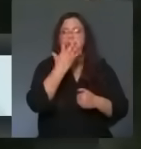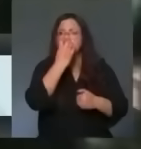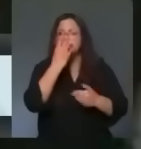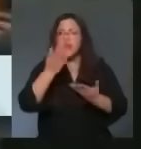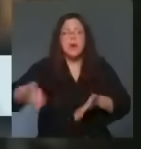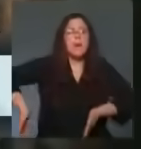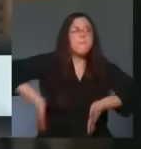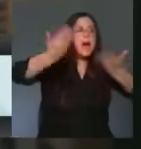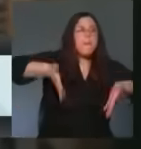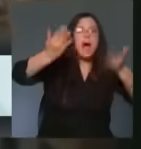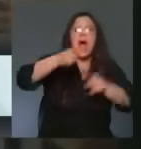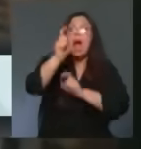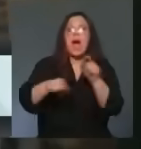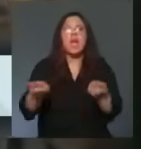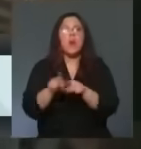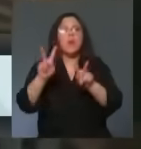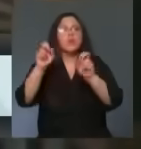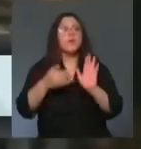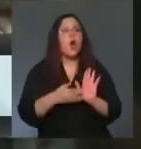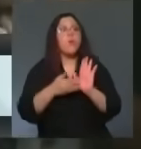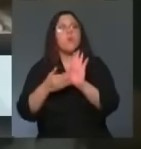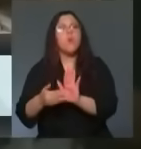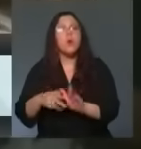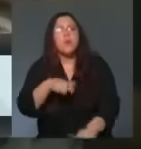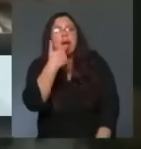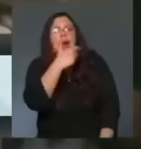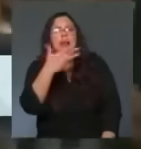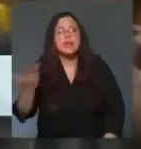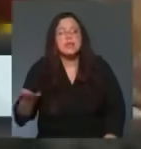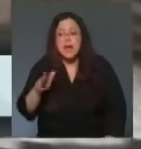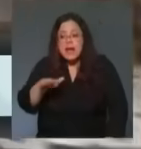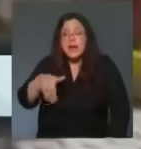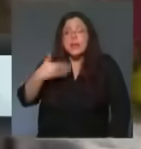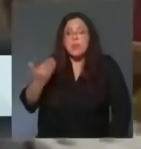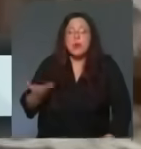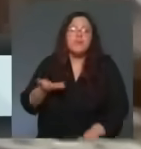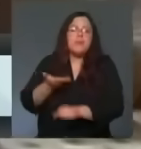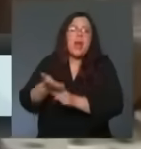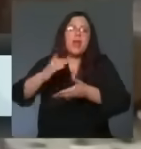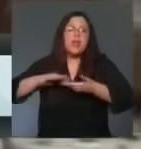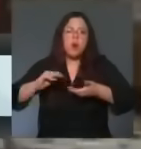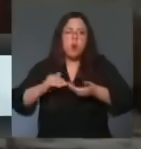se tratara de un espectáculo, por lo que posteriormente debió pedir disculpas.